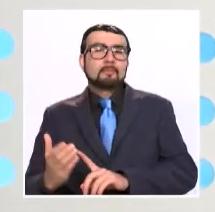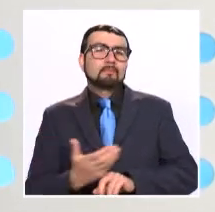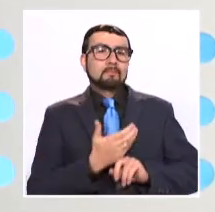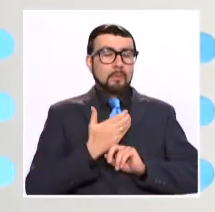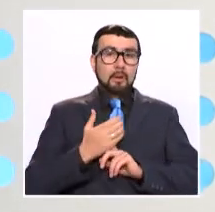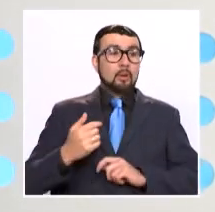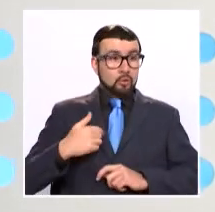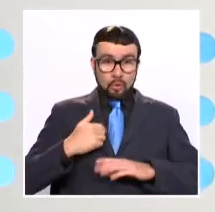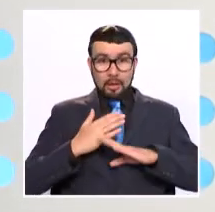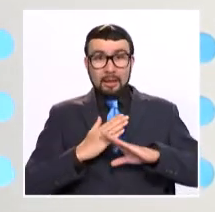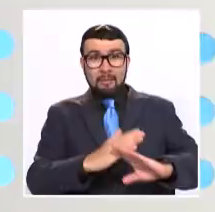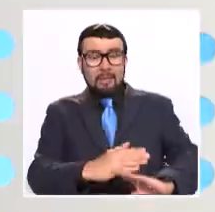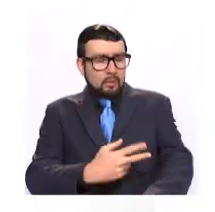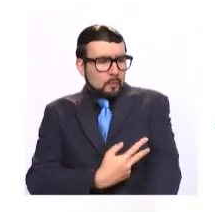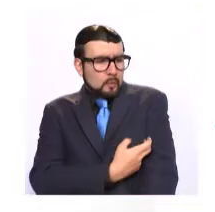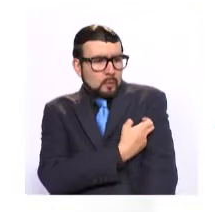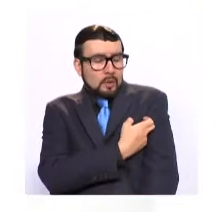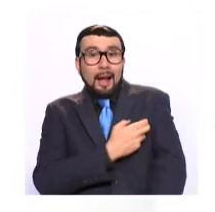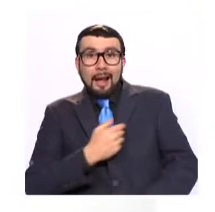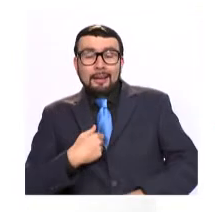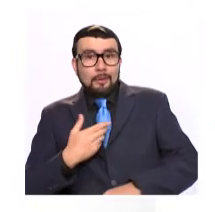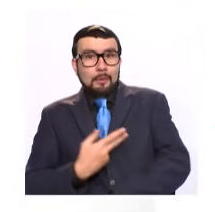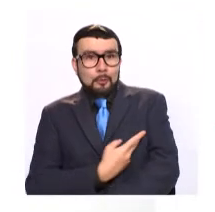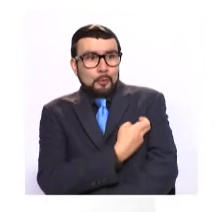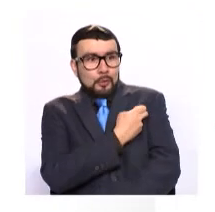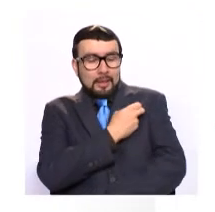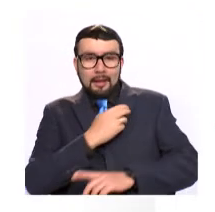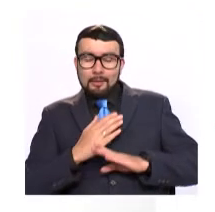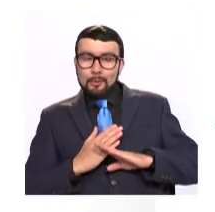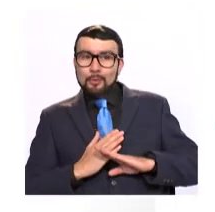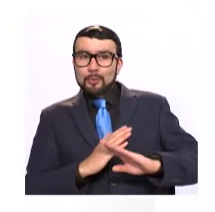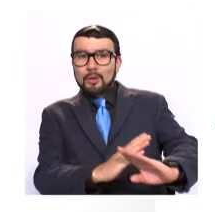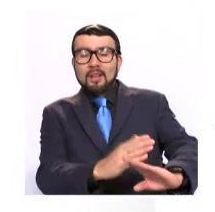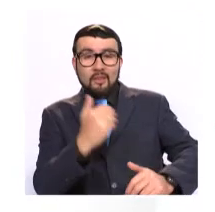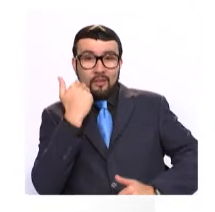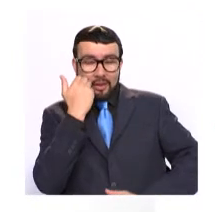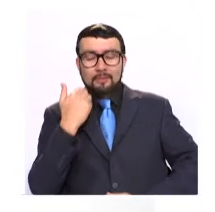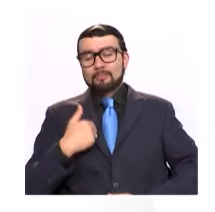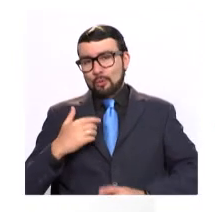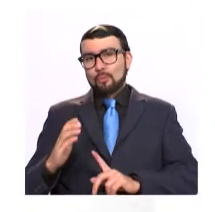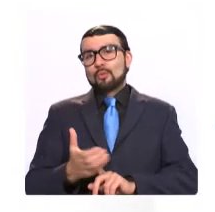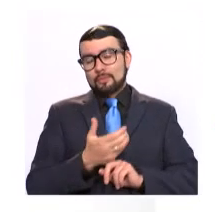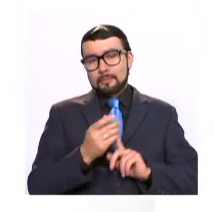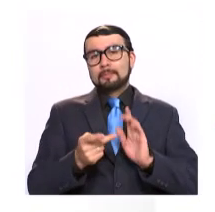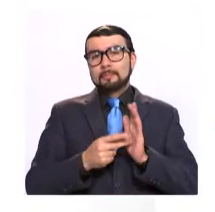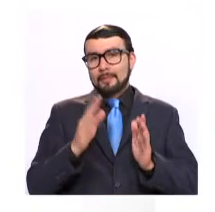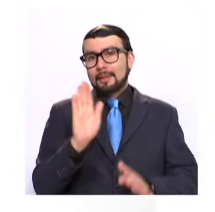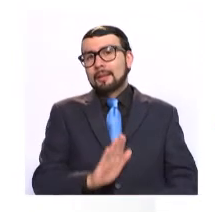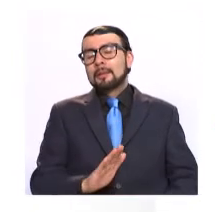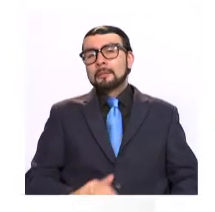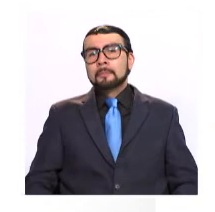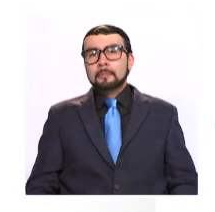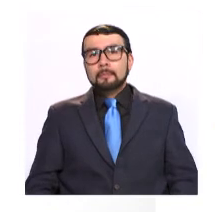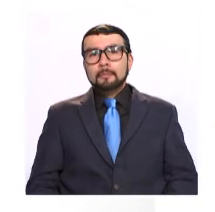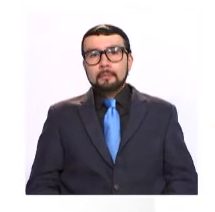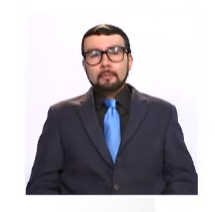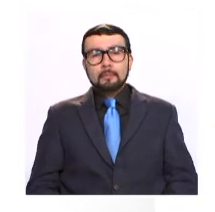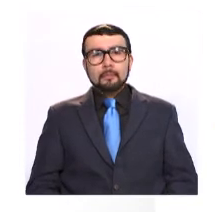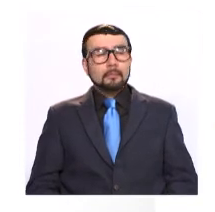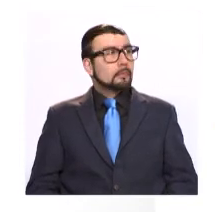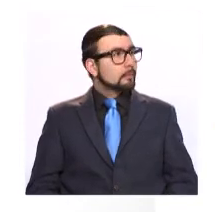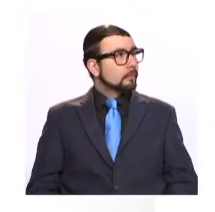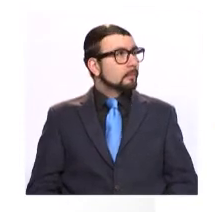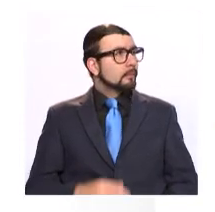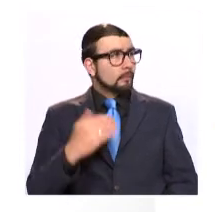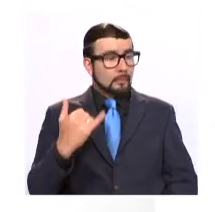previniendo una aparición de una patología mediante una vacunación, que está la opción, voy a estar protegido. Entonces aquí están las,